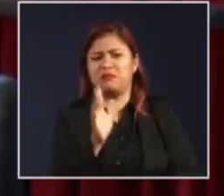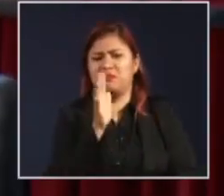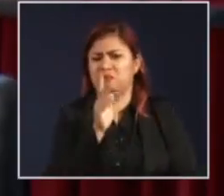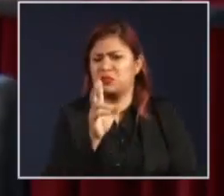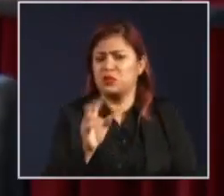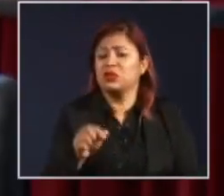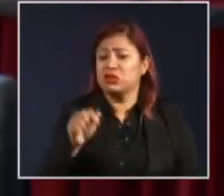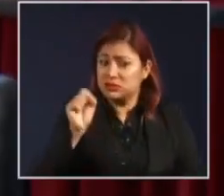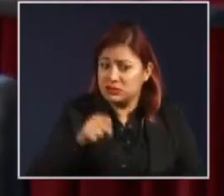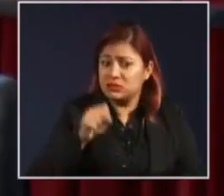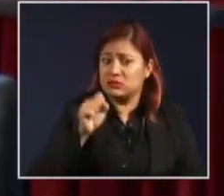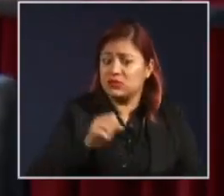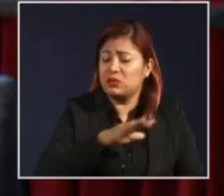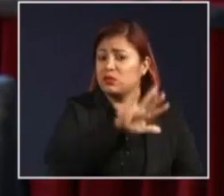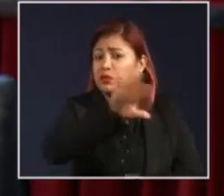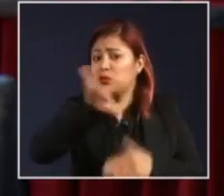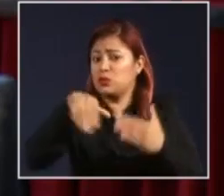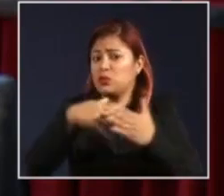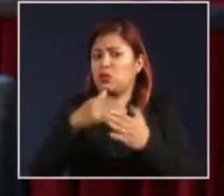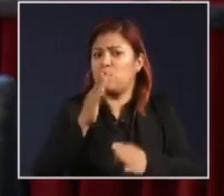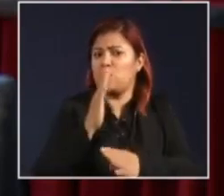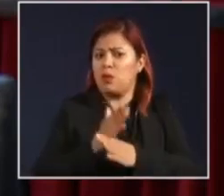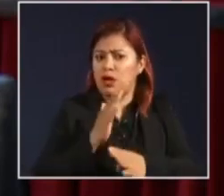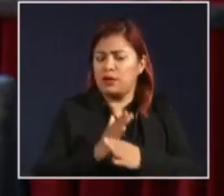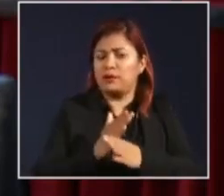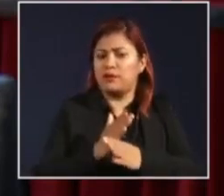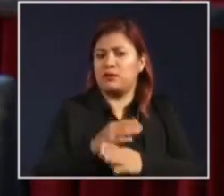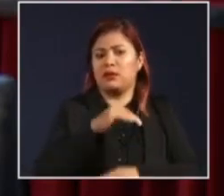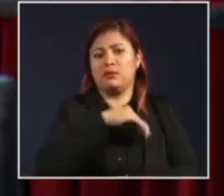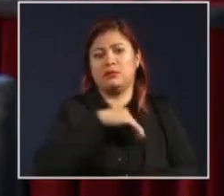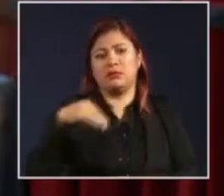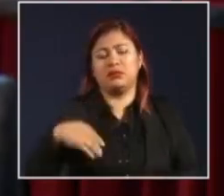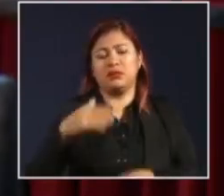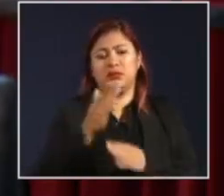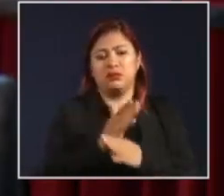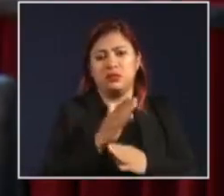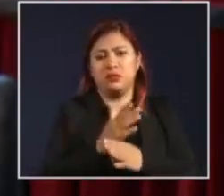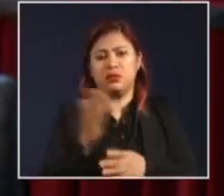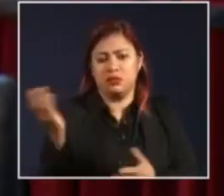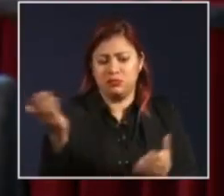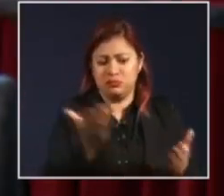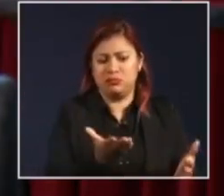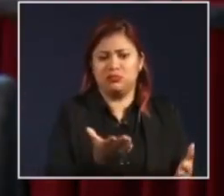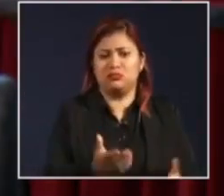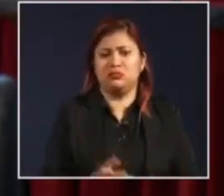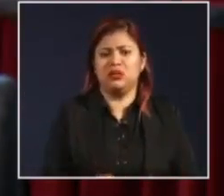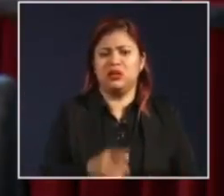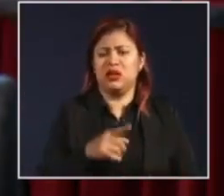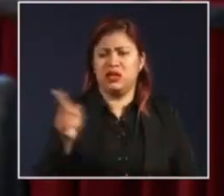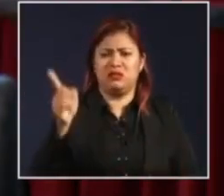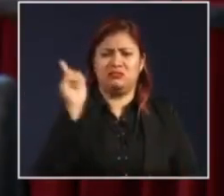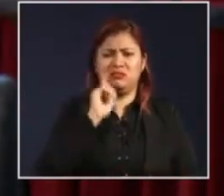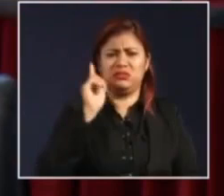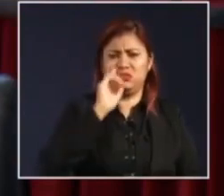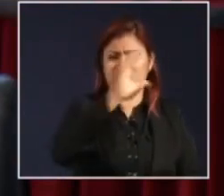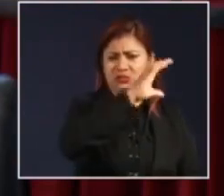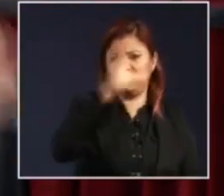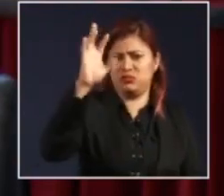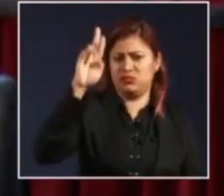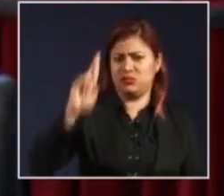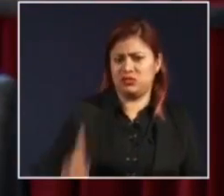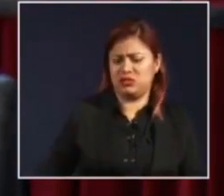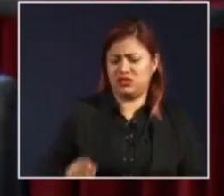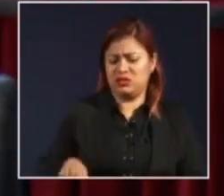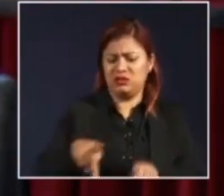no hay una autoridad que se pare y firme y diga no lo hay. Que desmienta Costa Rica, que desmienta este periódico, porque